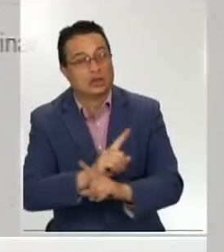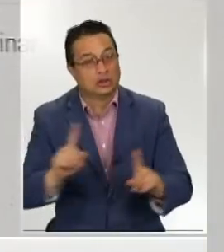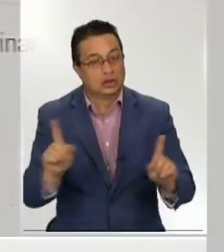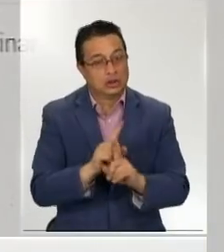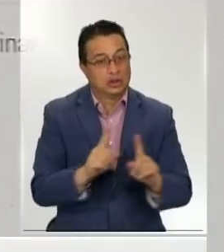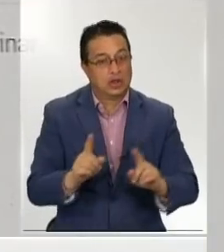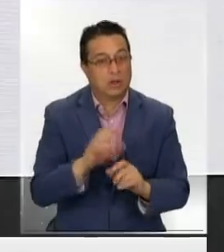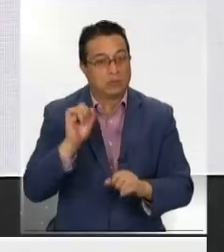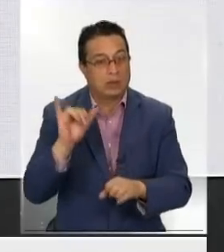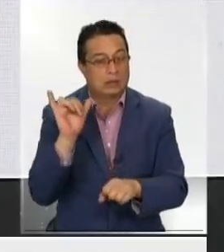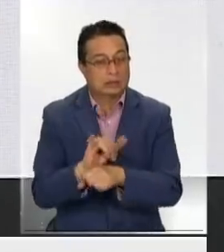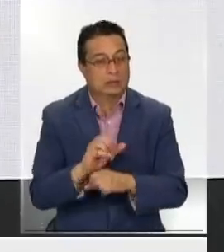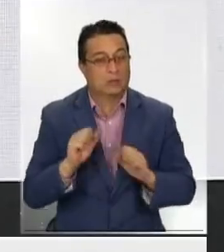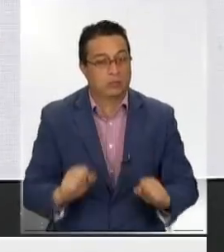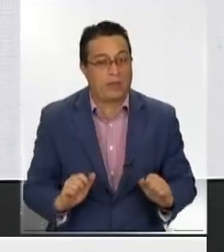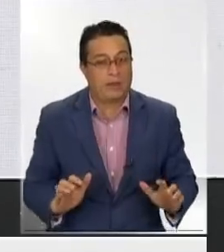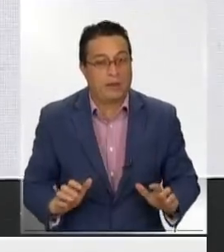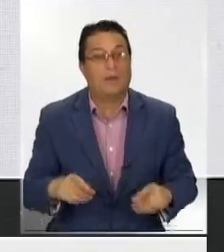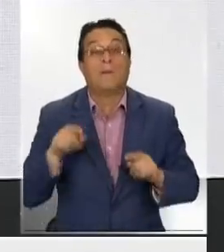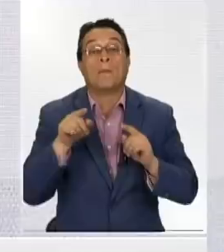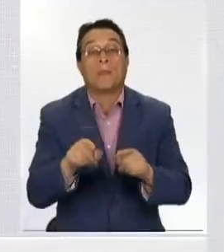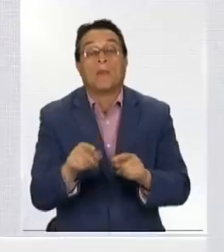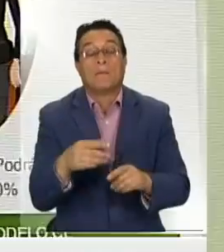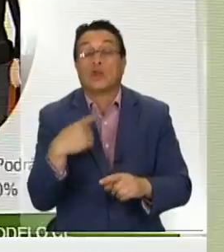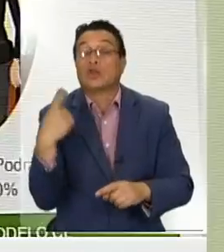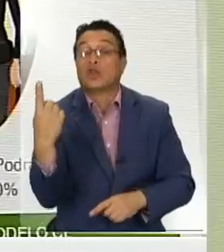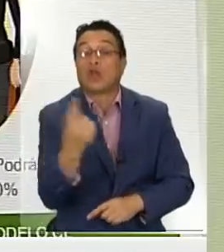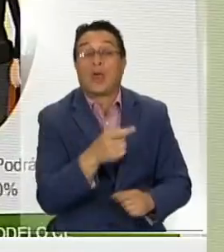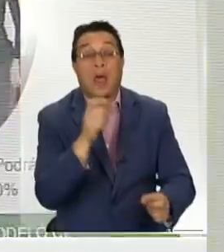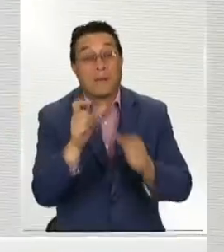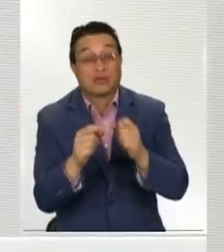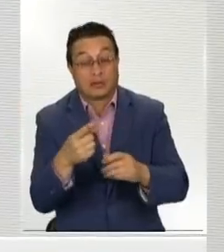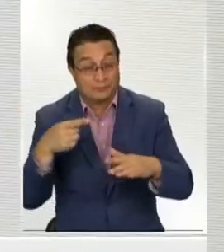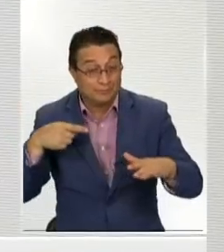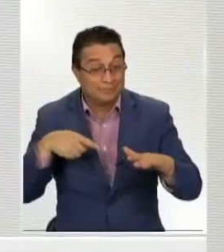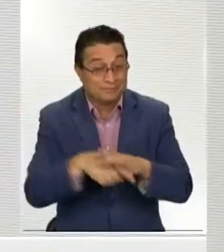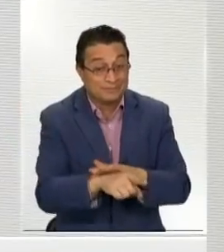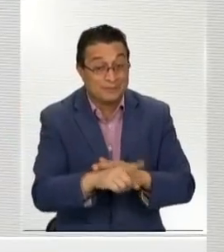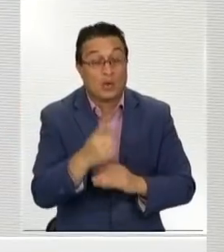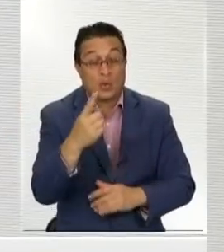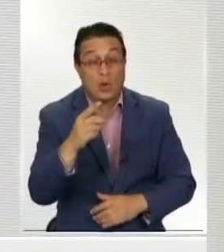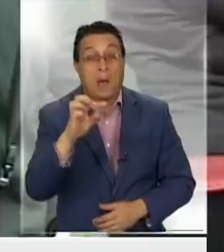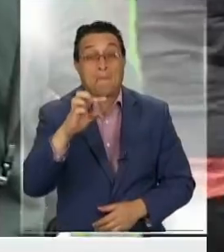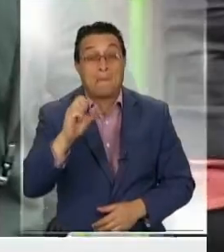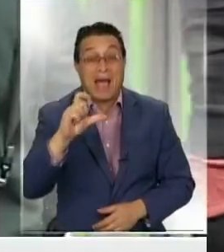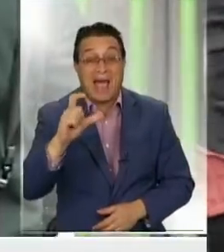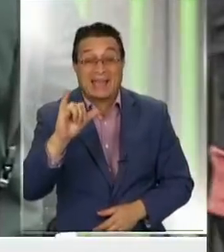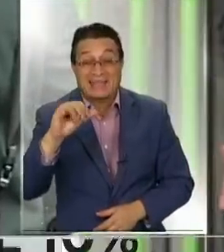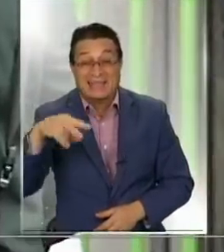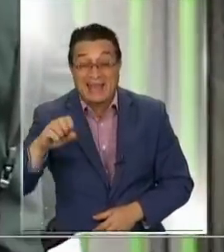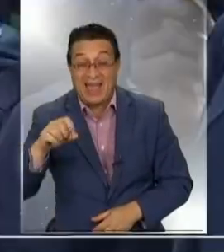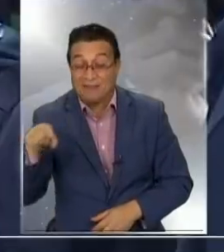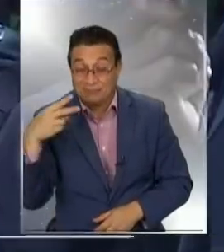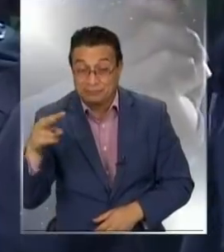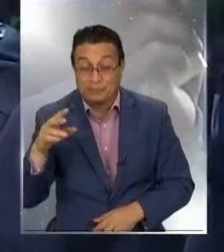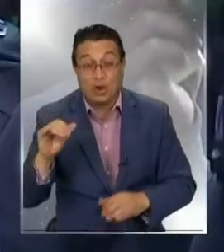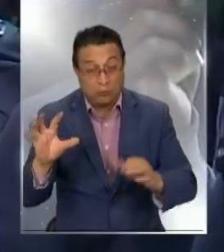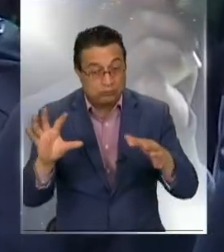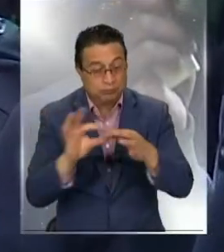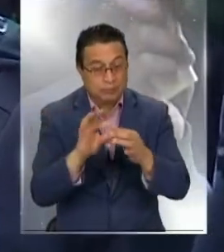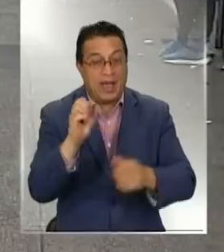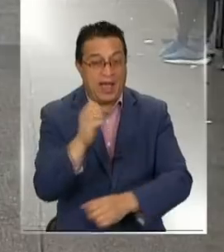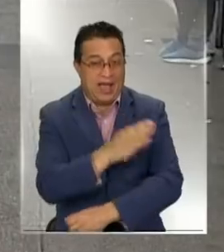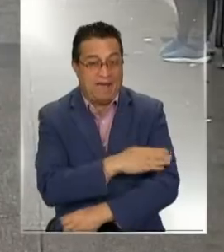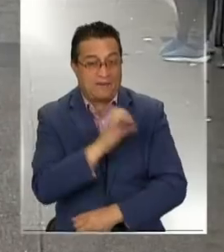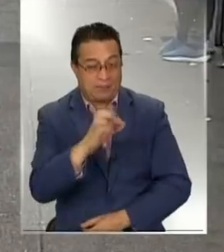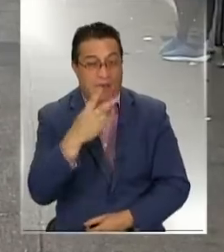sitios fraudulentos. Todas las personas, antes de ingresar a una página o a un sitio relacionado con las AFP, tienen que ver la